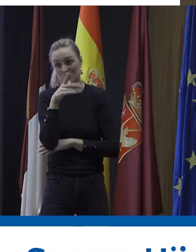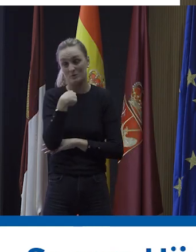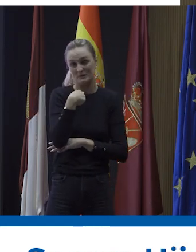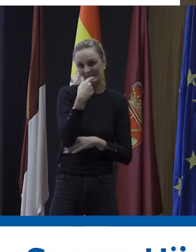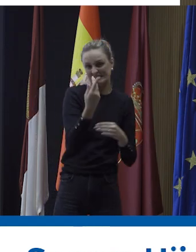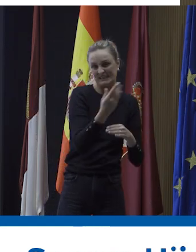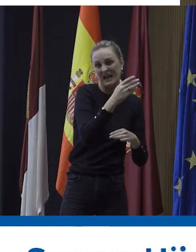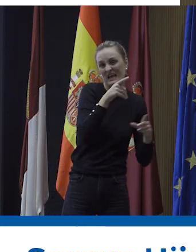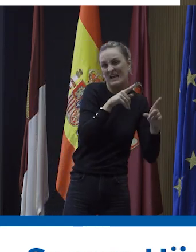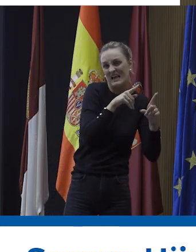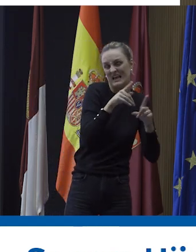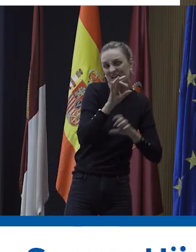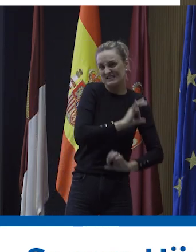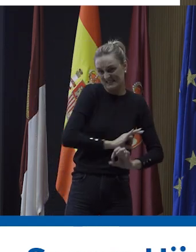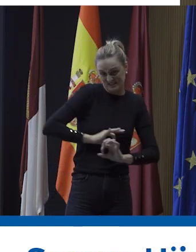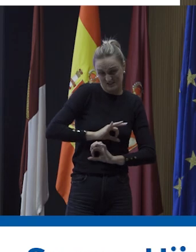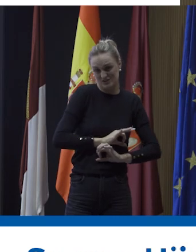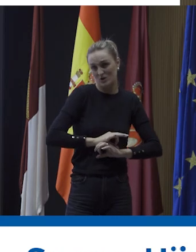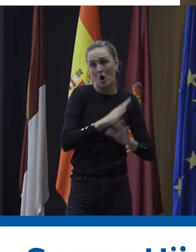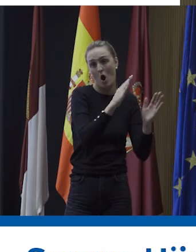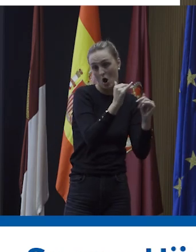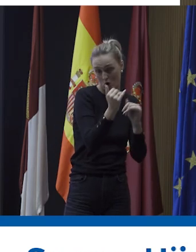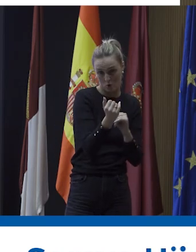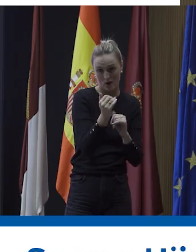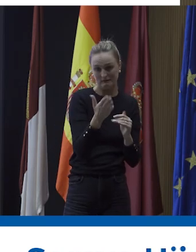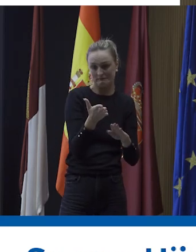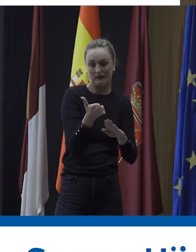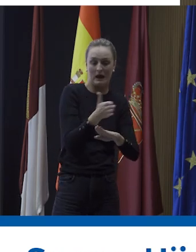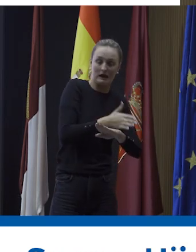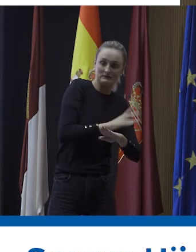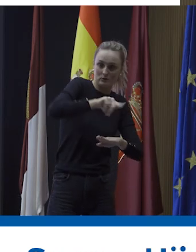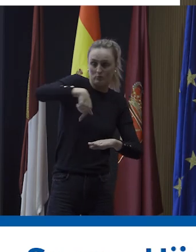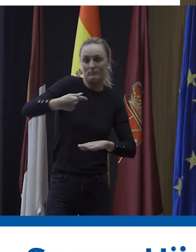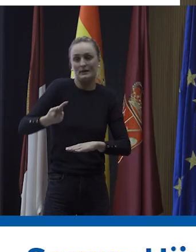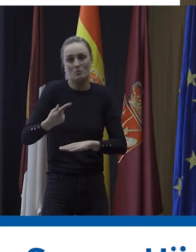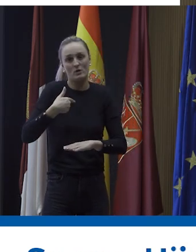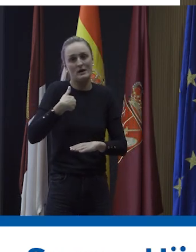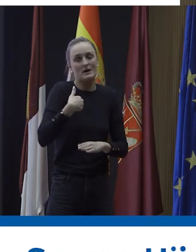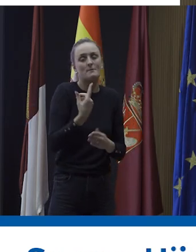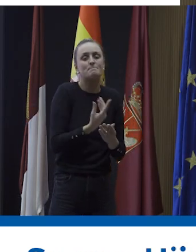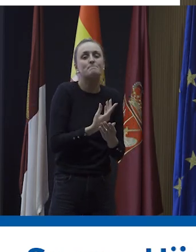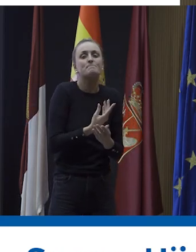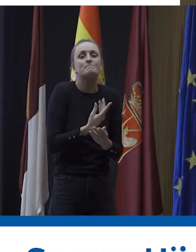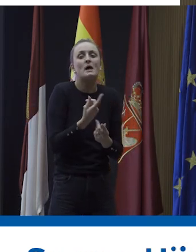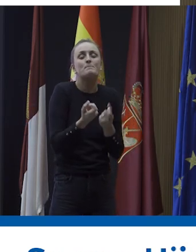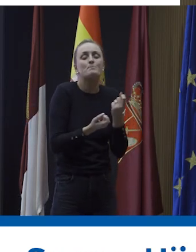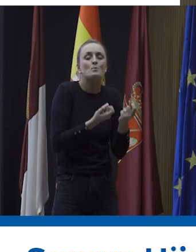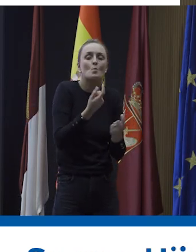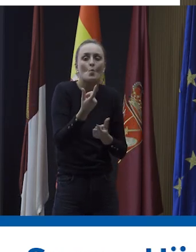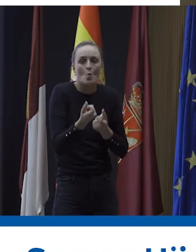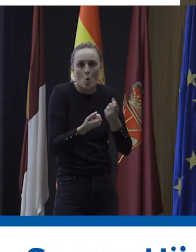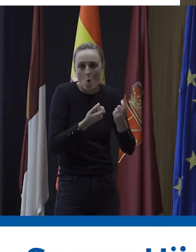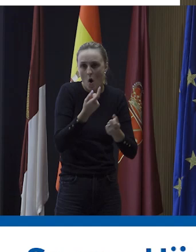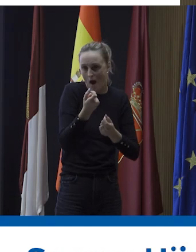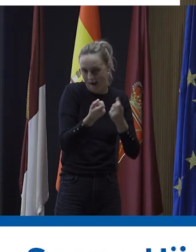los estrógenos, ¿vale? Que hay como un antes y un después. Es una caída mucho más lenta, ¿vale? Se va perdiendo como a partir de los 40 un 1%